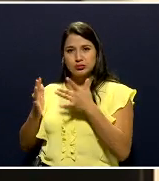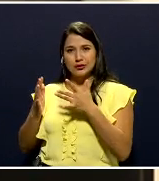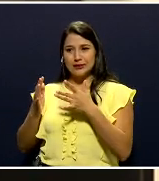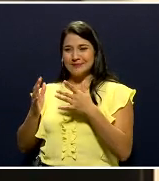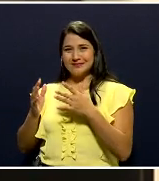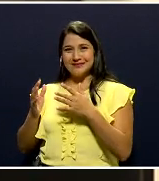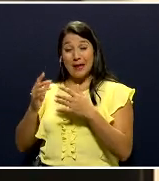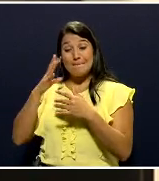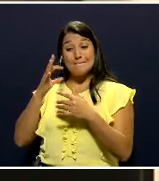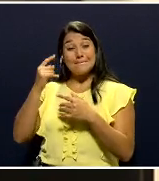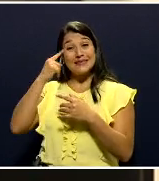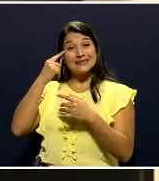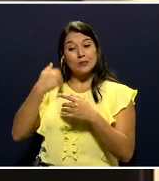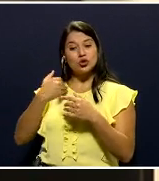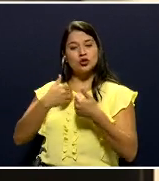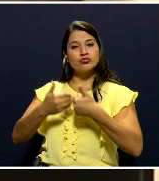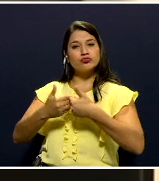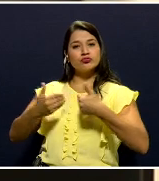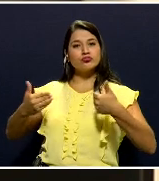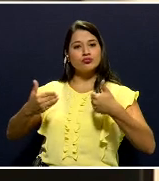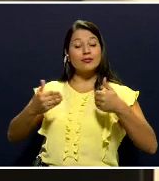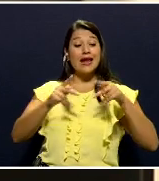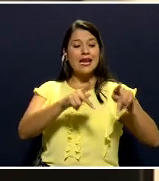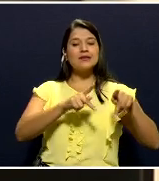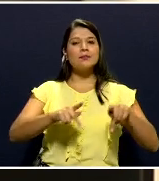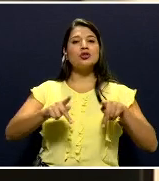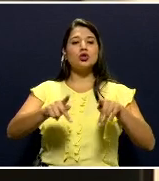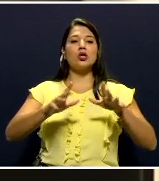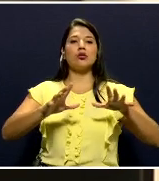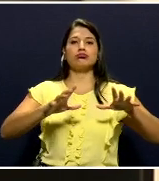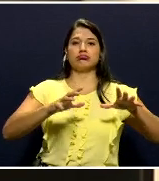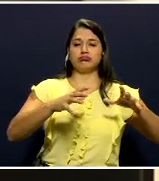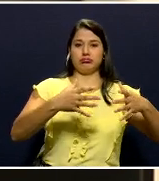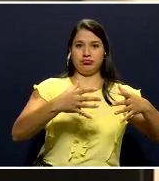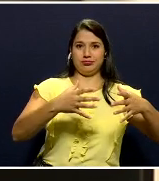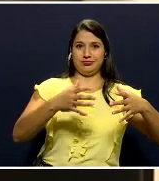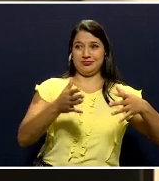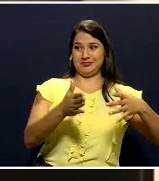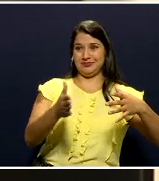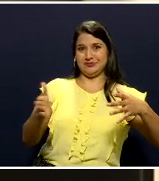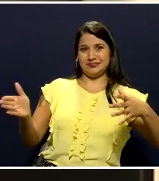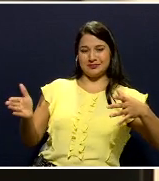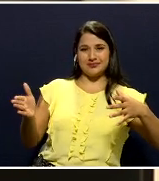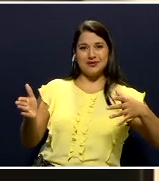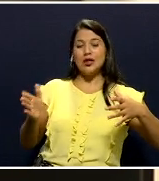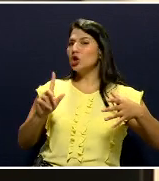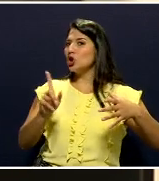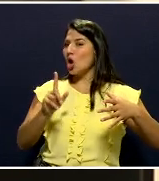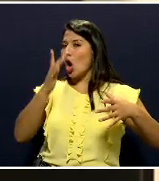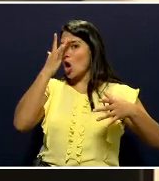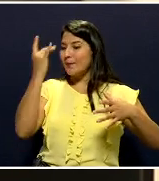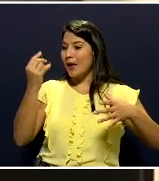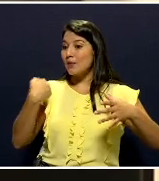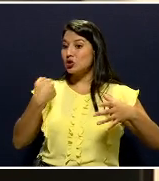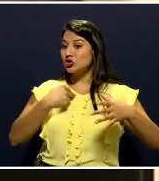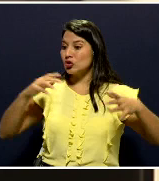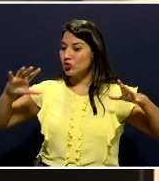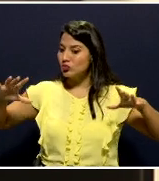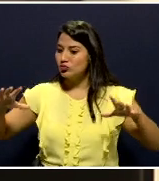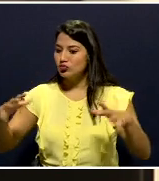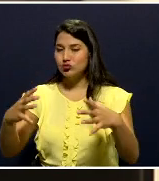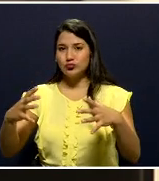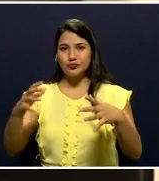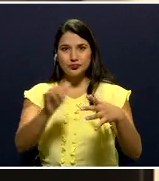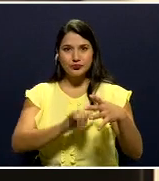nosotros vamos a encontrar que hay unas poblaciones que controlan a otras. Y voy a poner un ejemplo muy sencillo. Si nosotros en